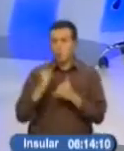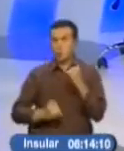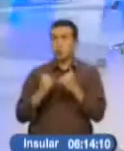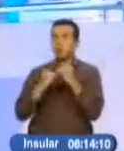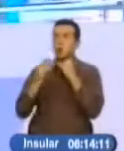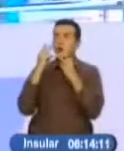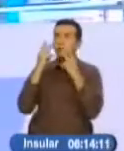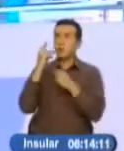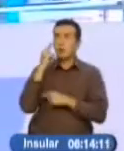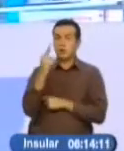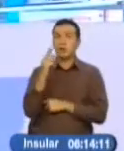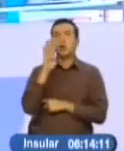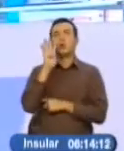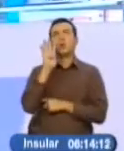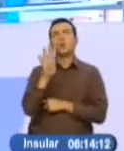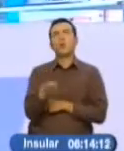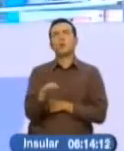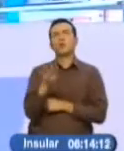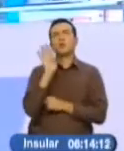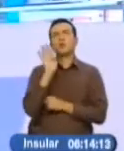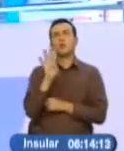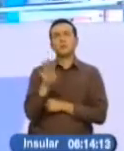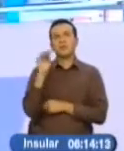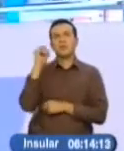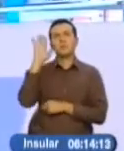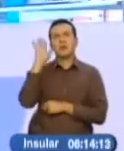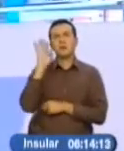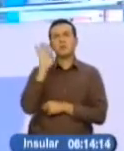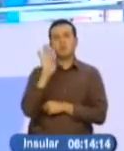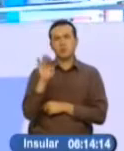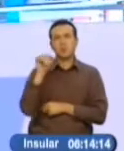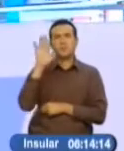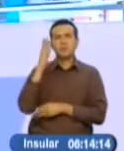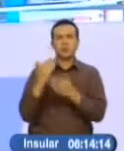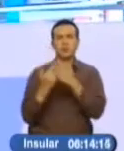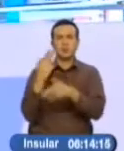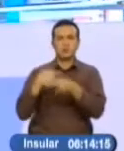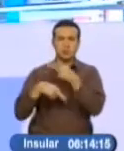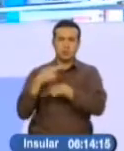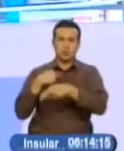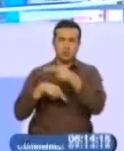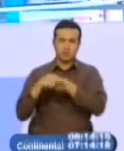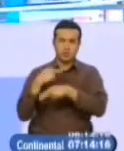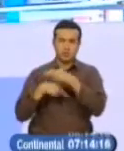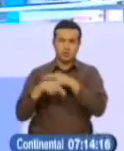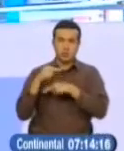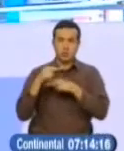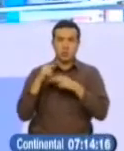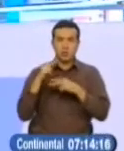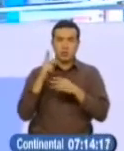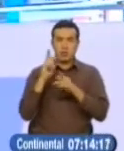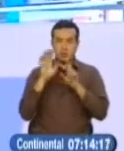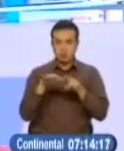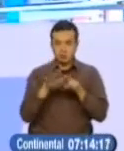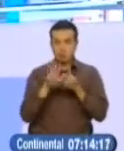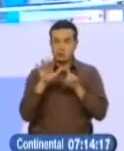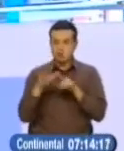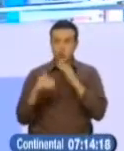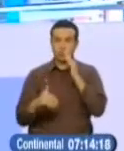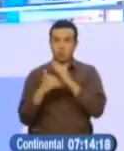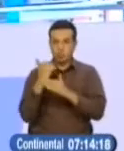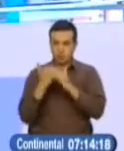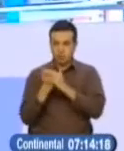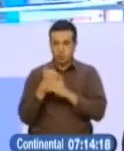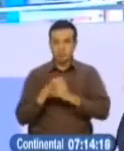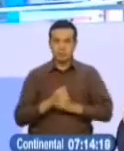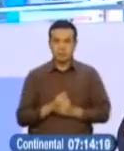yo aparecían 4.000 y pico nuevos emprendedores, ¿no? Pero eso es del reporte semestral. Nuevos,